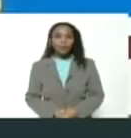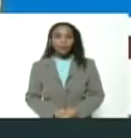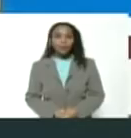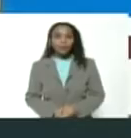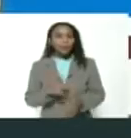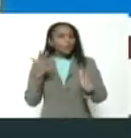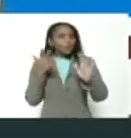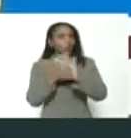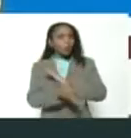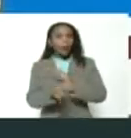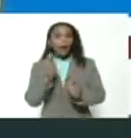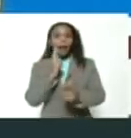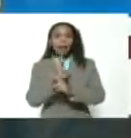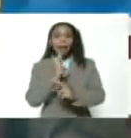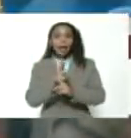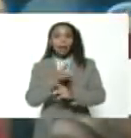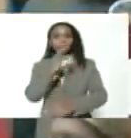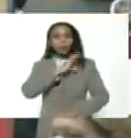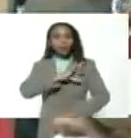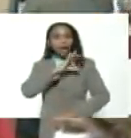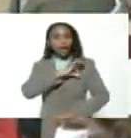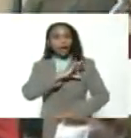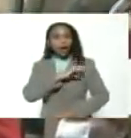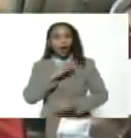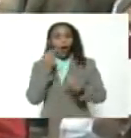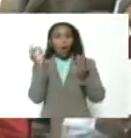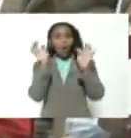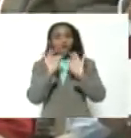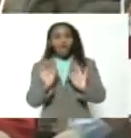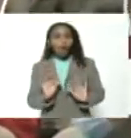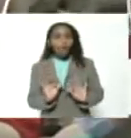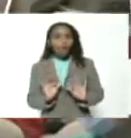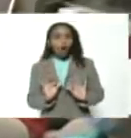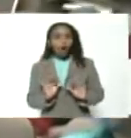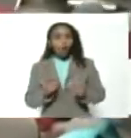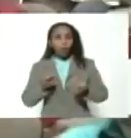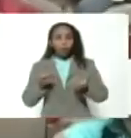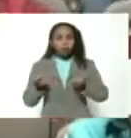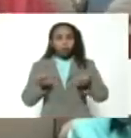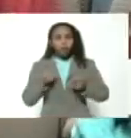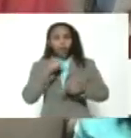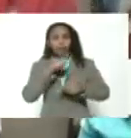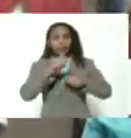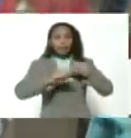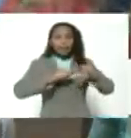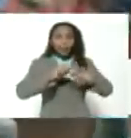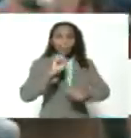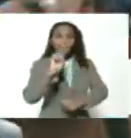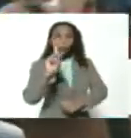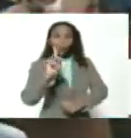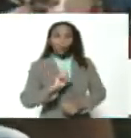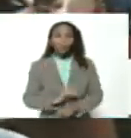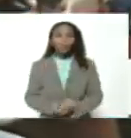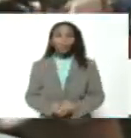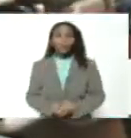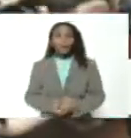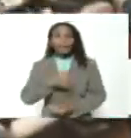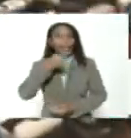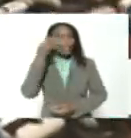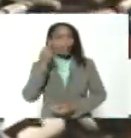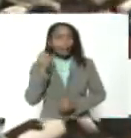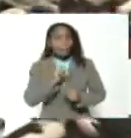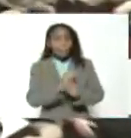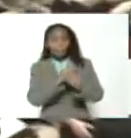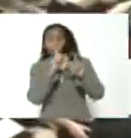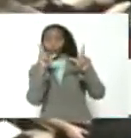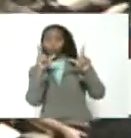sobre las redes sociales como medios dominantes de este siglo XXI. De verdad